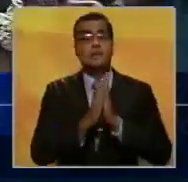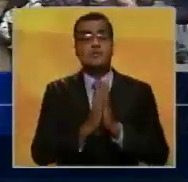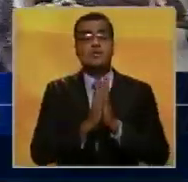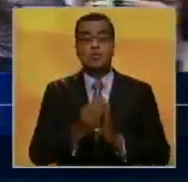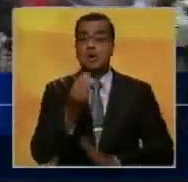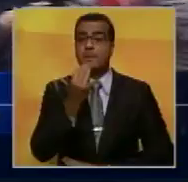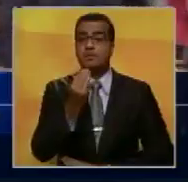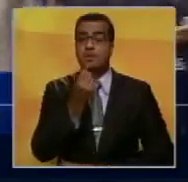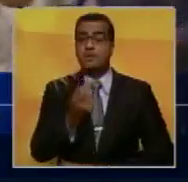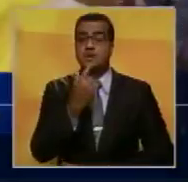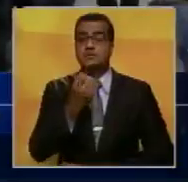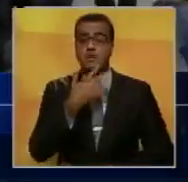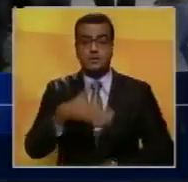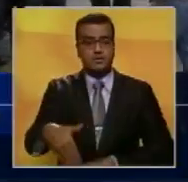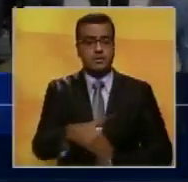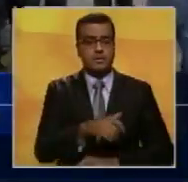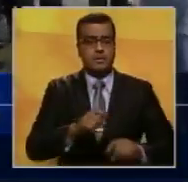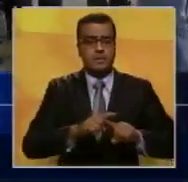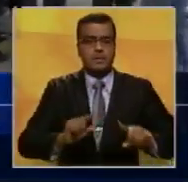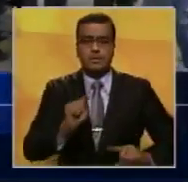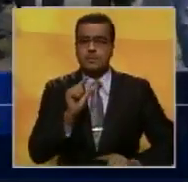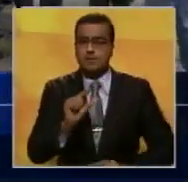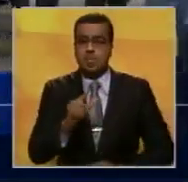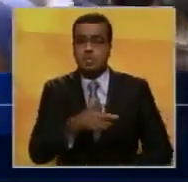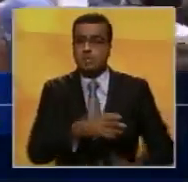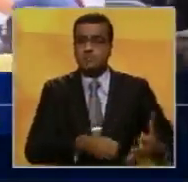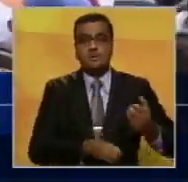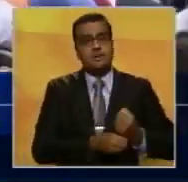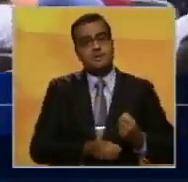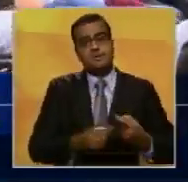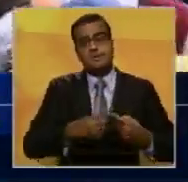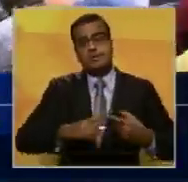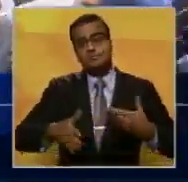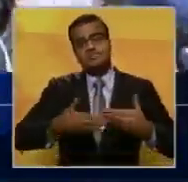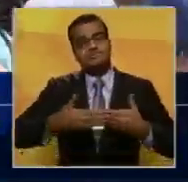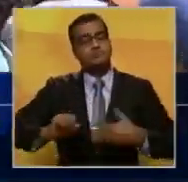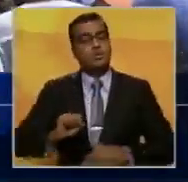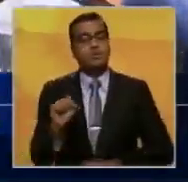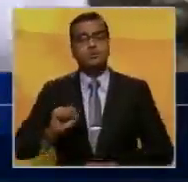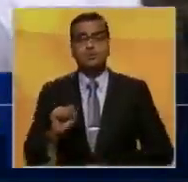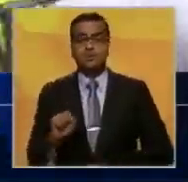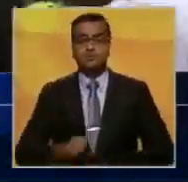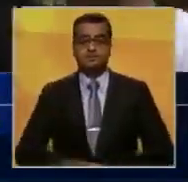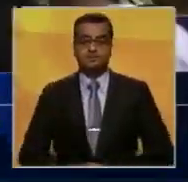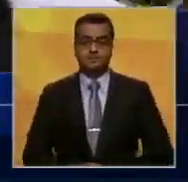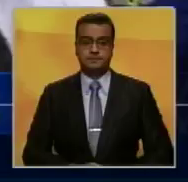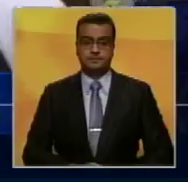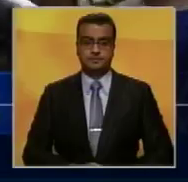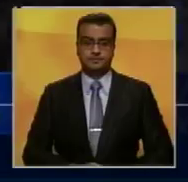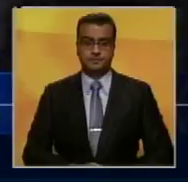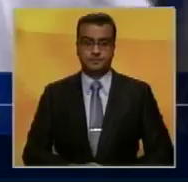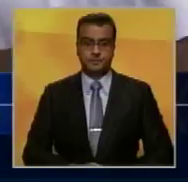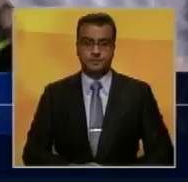Tomaron rumbo por el bulevar, pero a pocos metros los esperaba otro piquete policial.